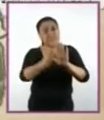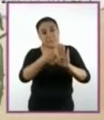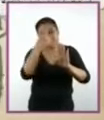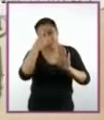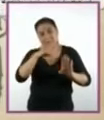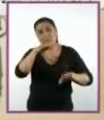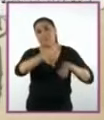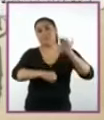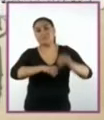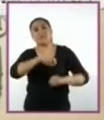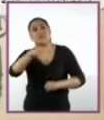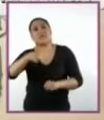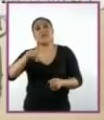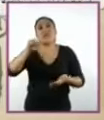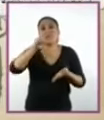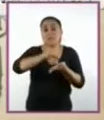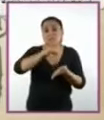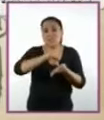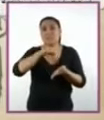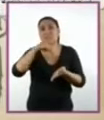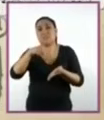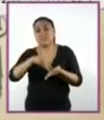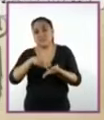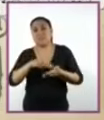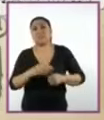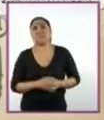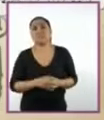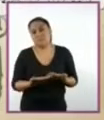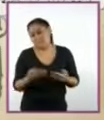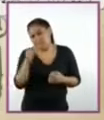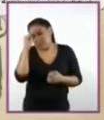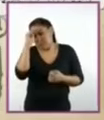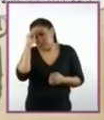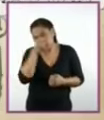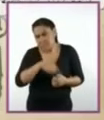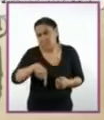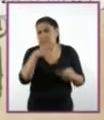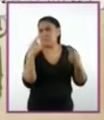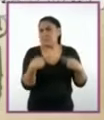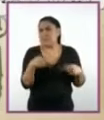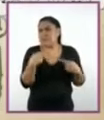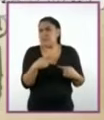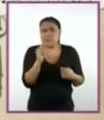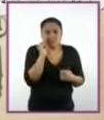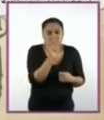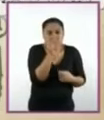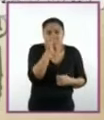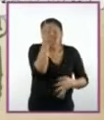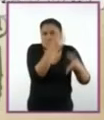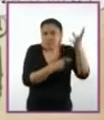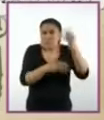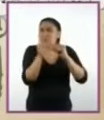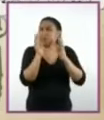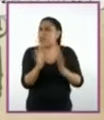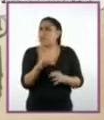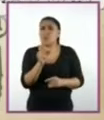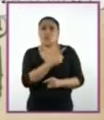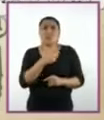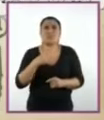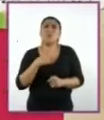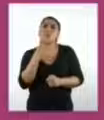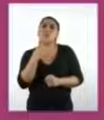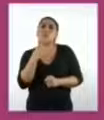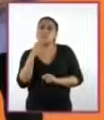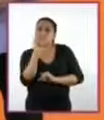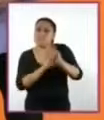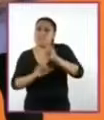por controlar territorios de Irak y Siria. ¿De qué manera la humanidad podría aprender de su historia para evitar el uso de estas